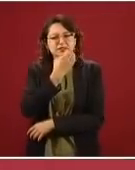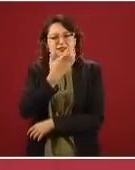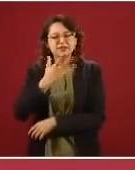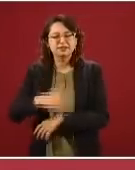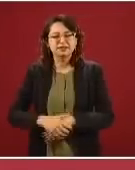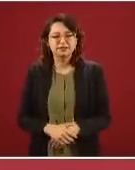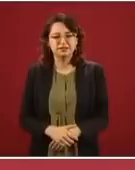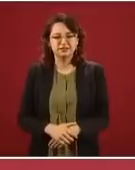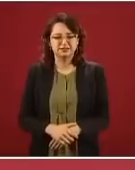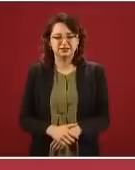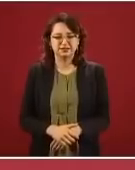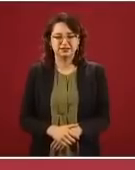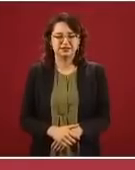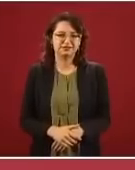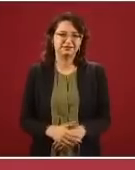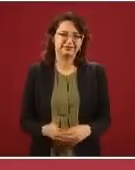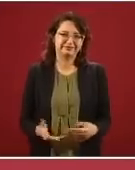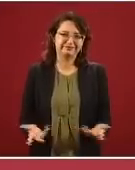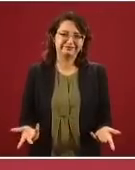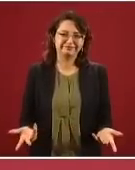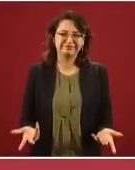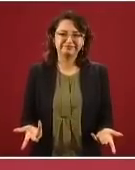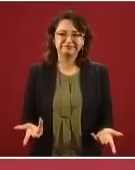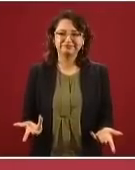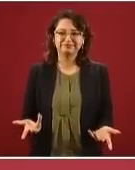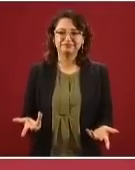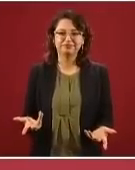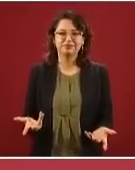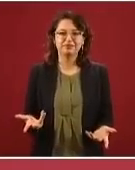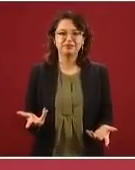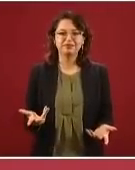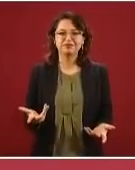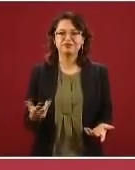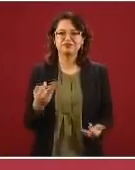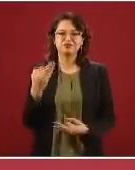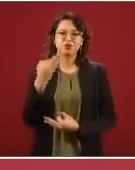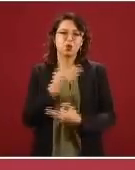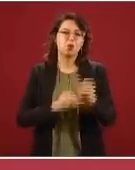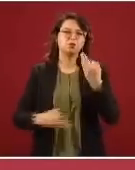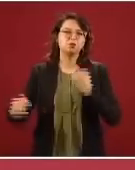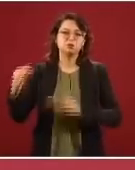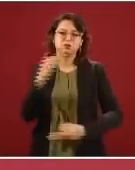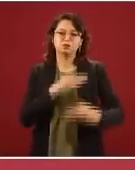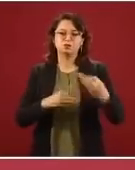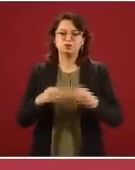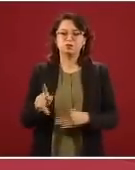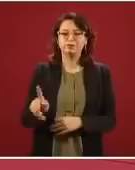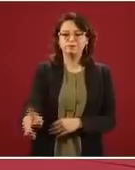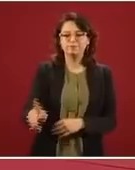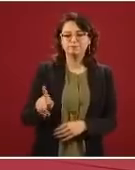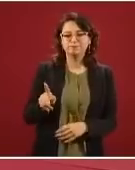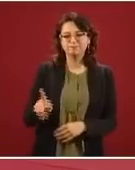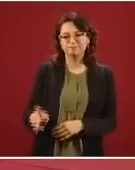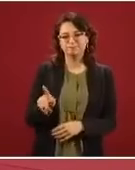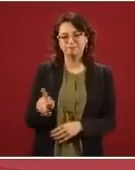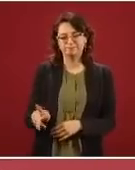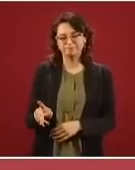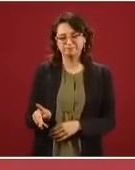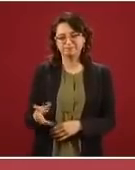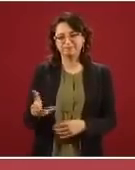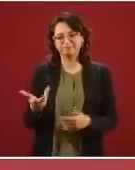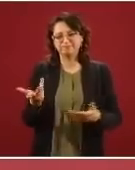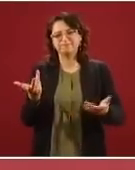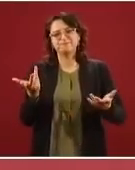porque todo estaba hecho a la medida. Al final de cuentas,